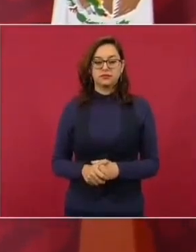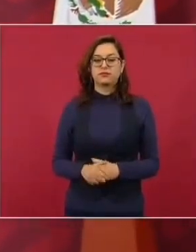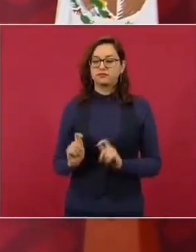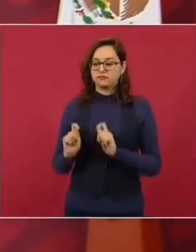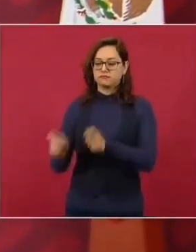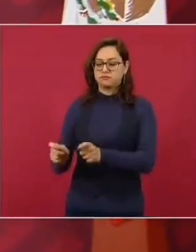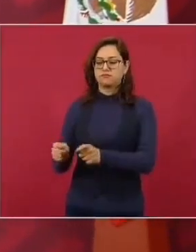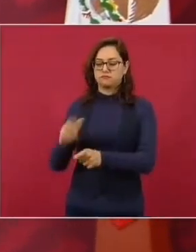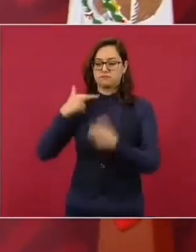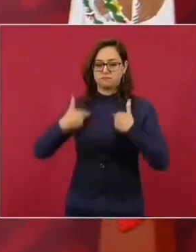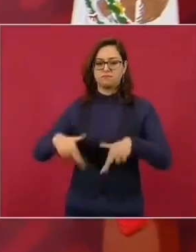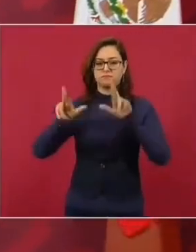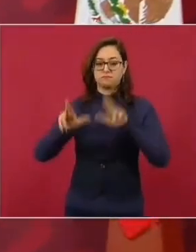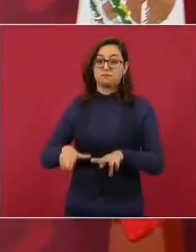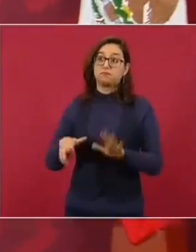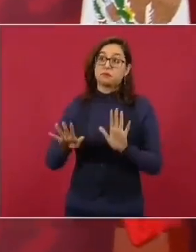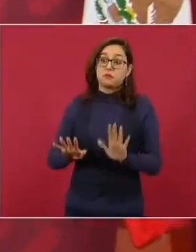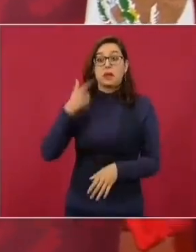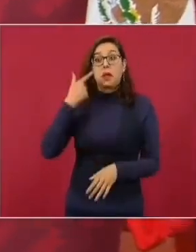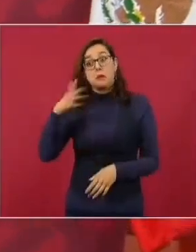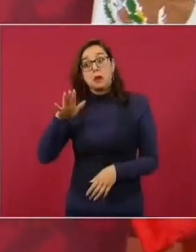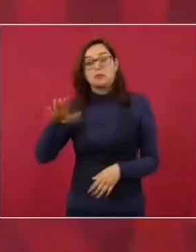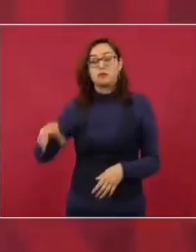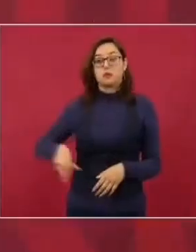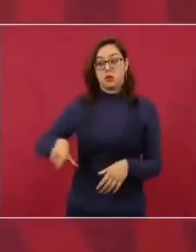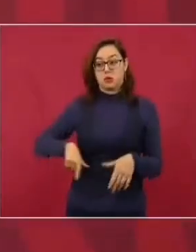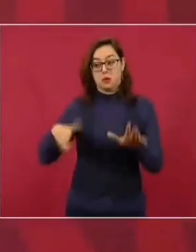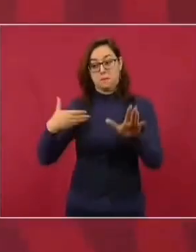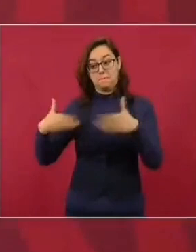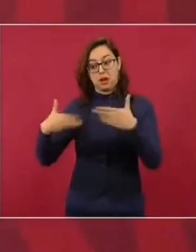Ella va a ser, si lo acepta el gobierno de Panamá,